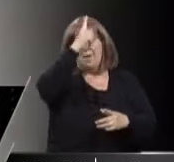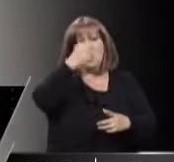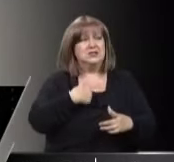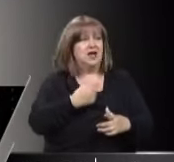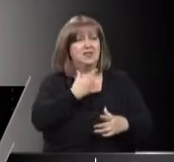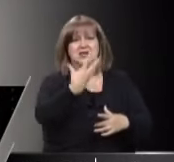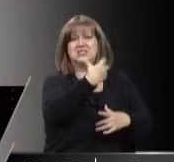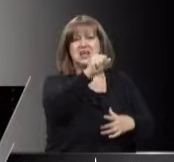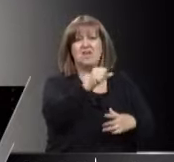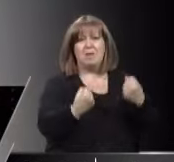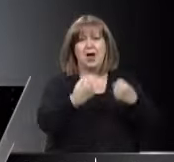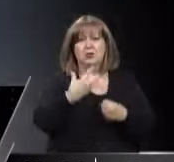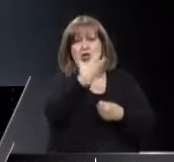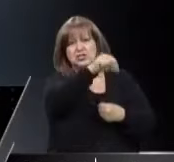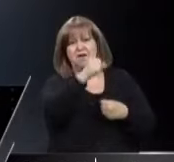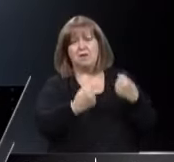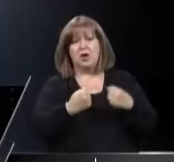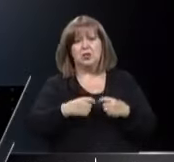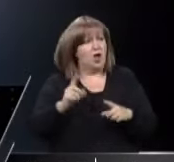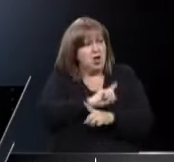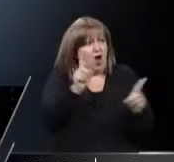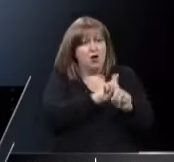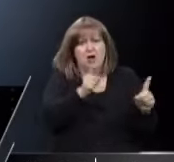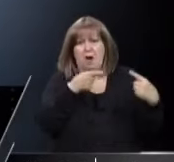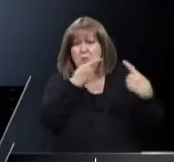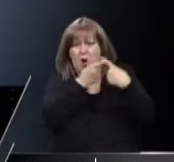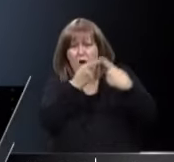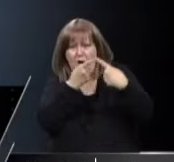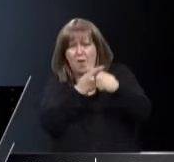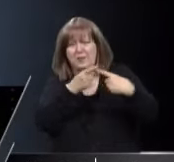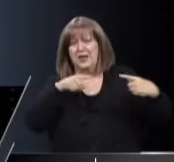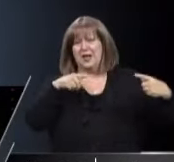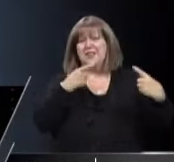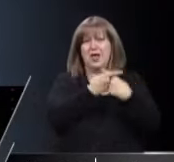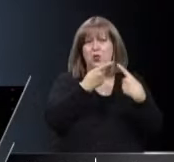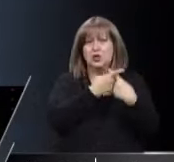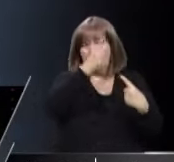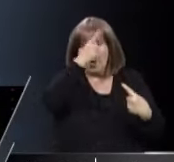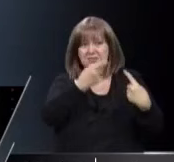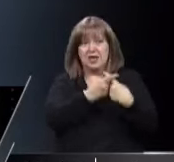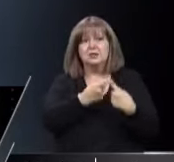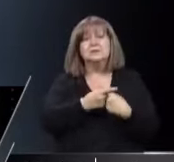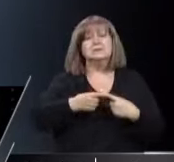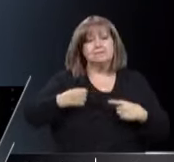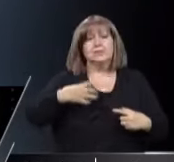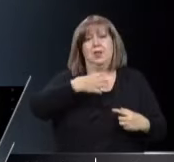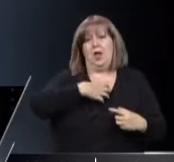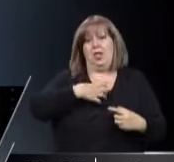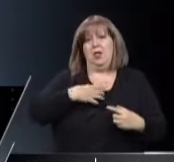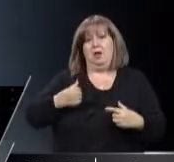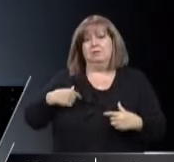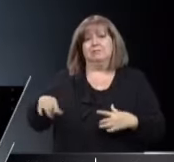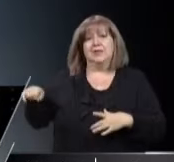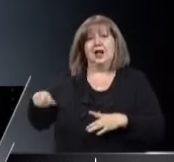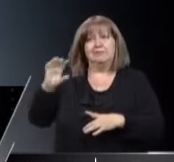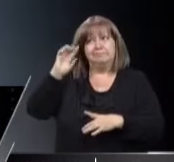creer retuvieran el vehículo se enojó con la policía después de esta discusión que ustedes están viendo en imágenes allí inclusive se escucha de fondo